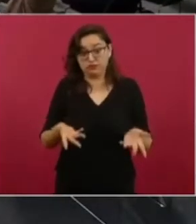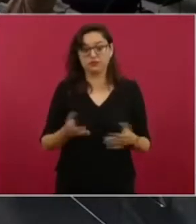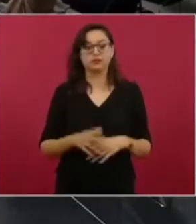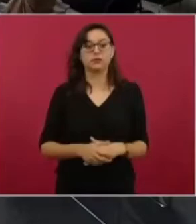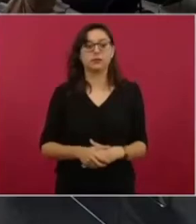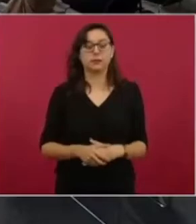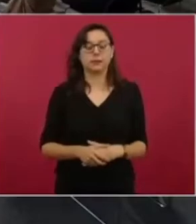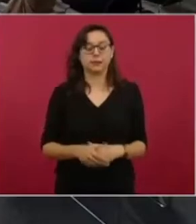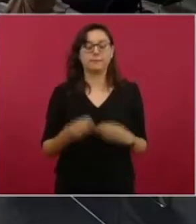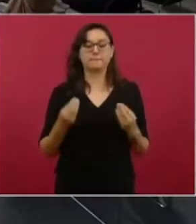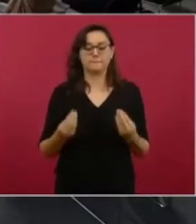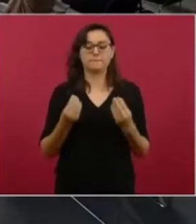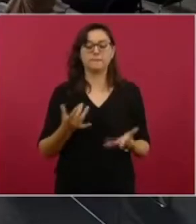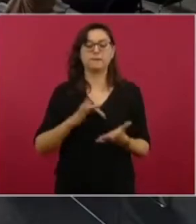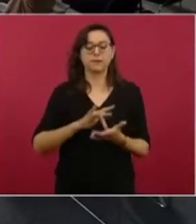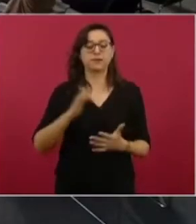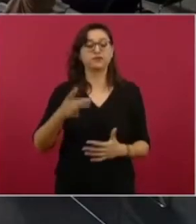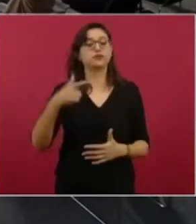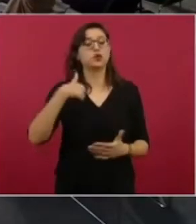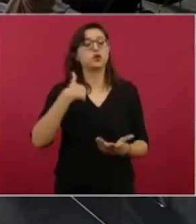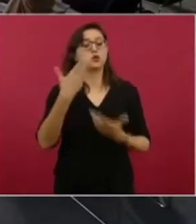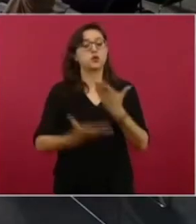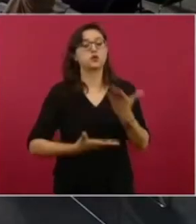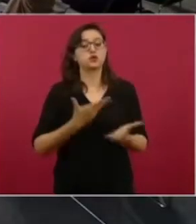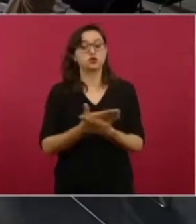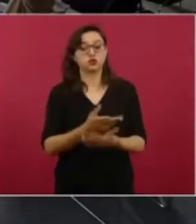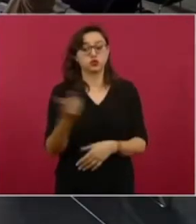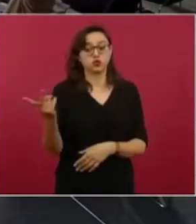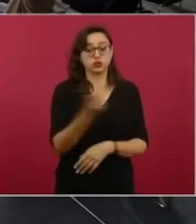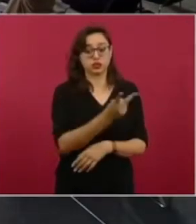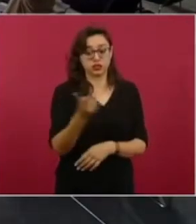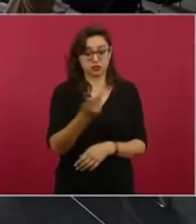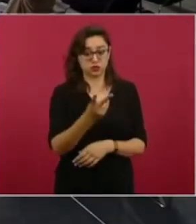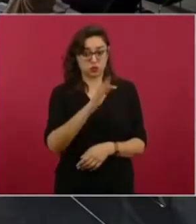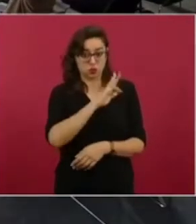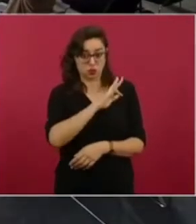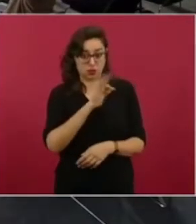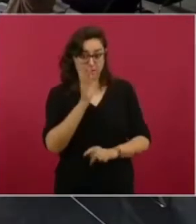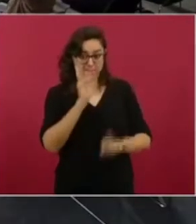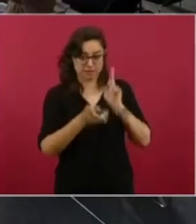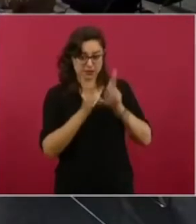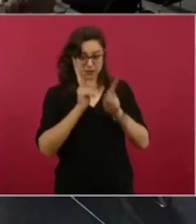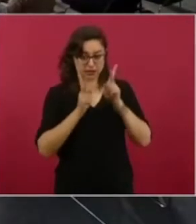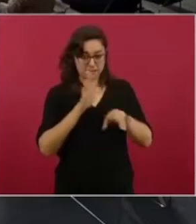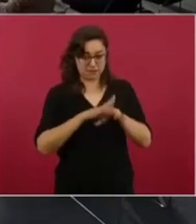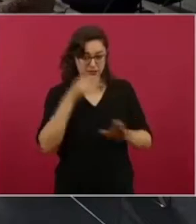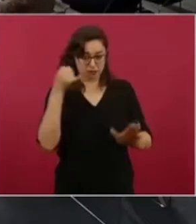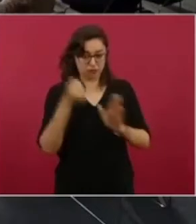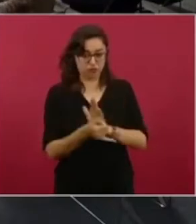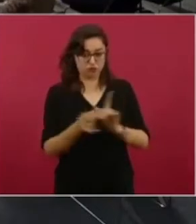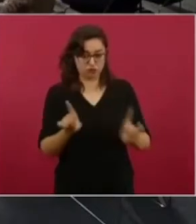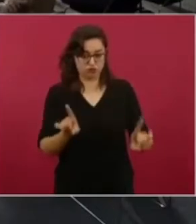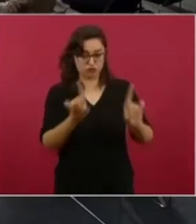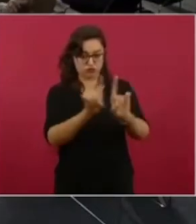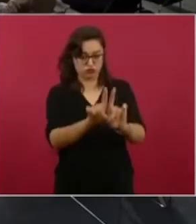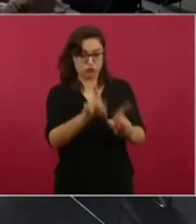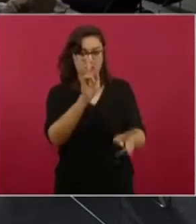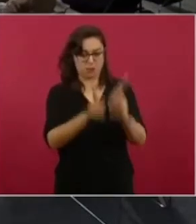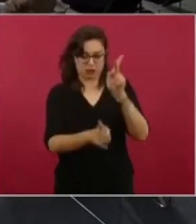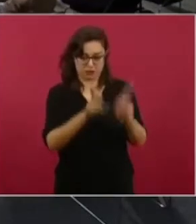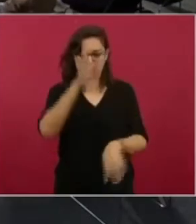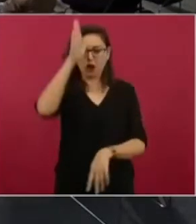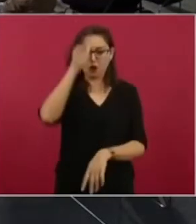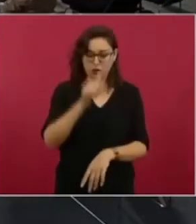yo les propongo a los dos que se queden, que platiquen, porque estoy seguro que van a llegar a